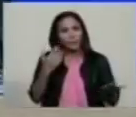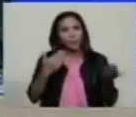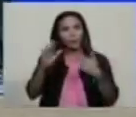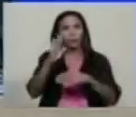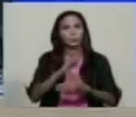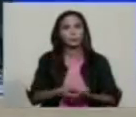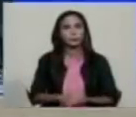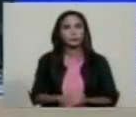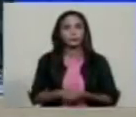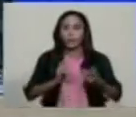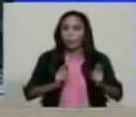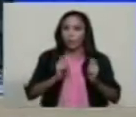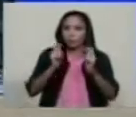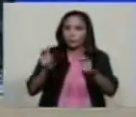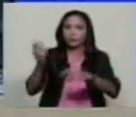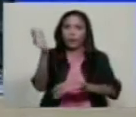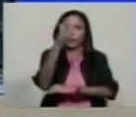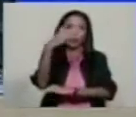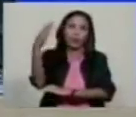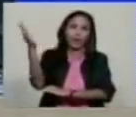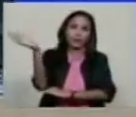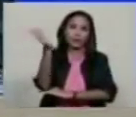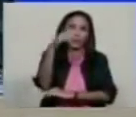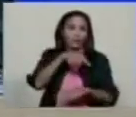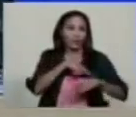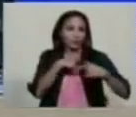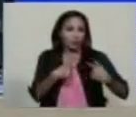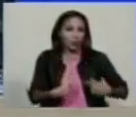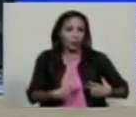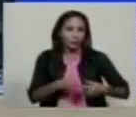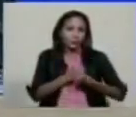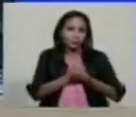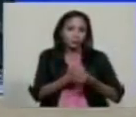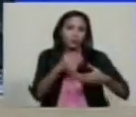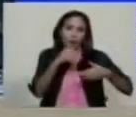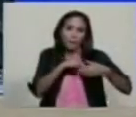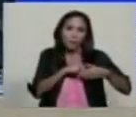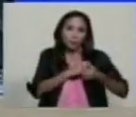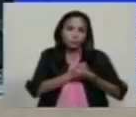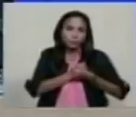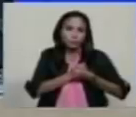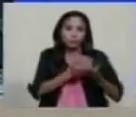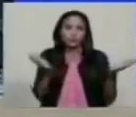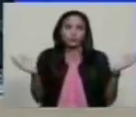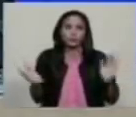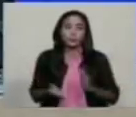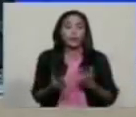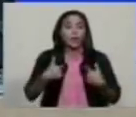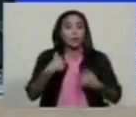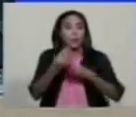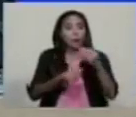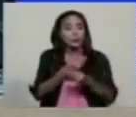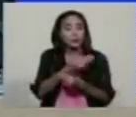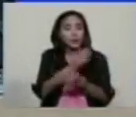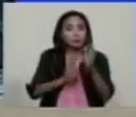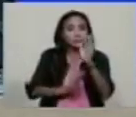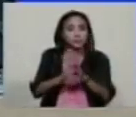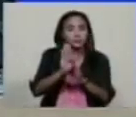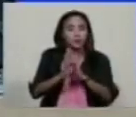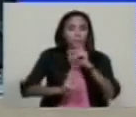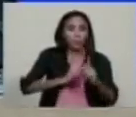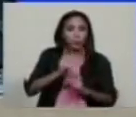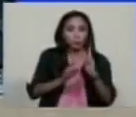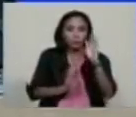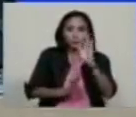entregué, sientan la bandera en el corazón y vayamos a construir, lo creo necesario, un